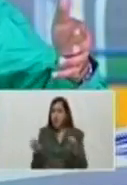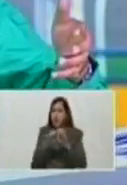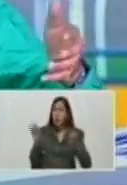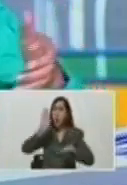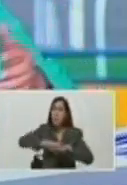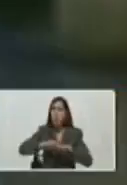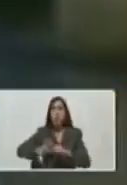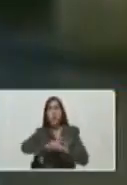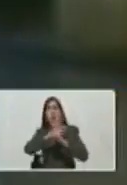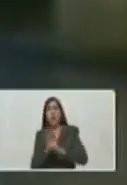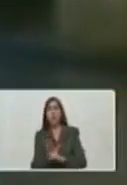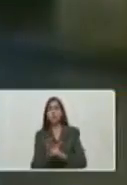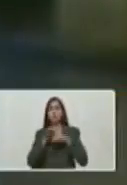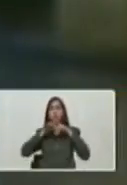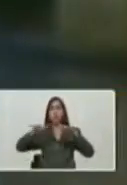pandemia.